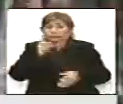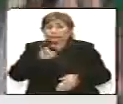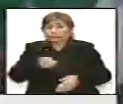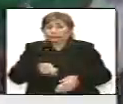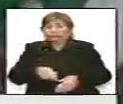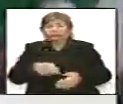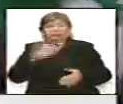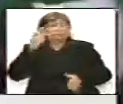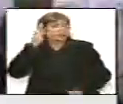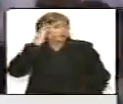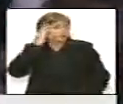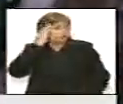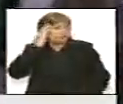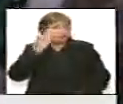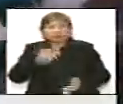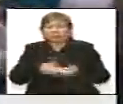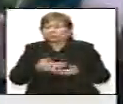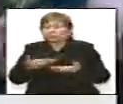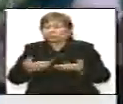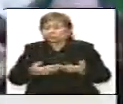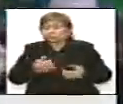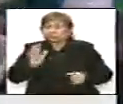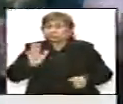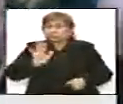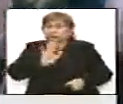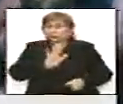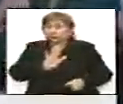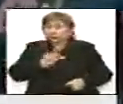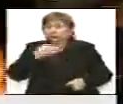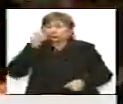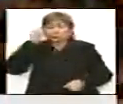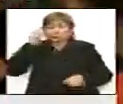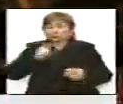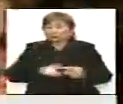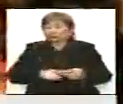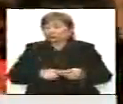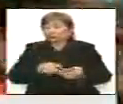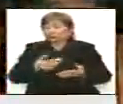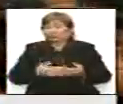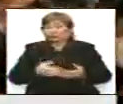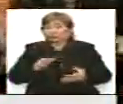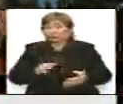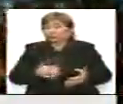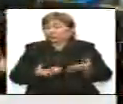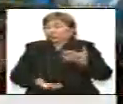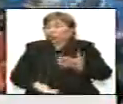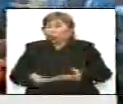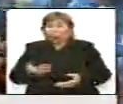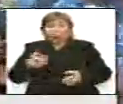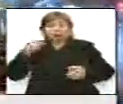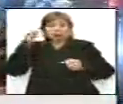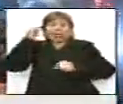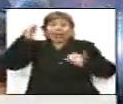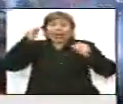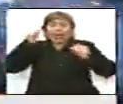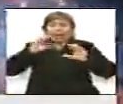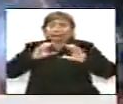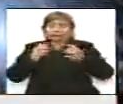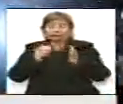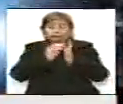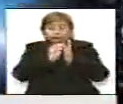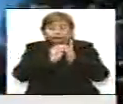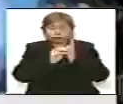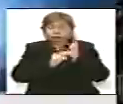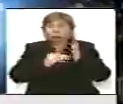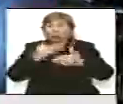conociendo o debiendo conocer su origen en beneficio de una organización política o alianza electoral registradas